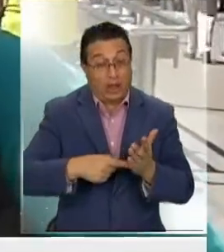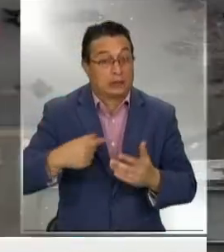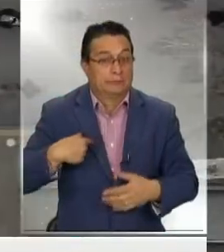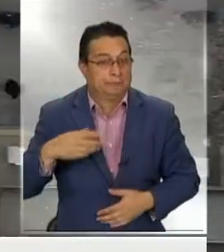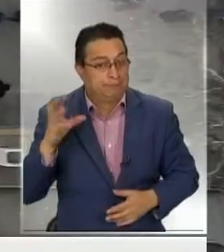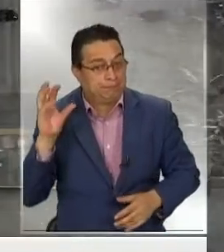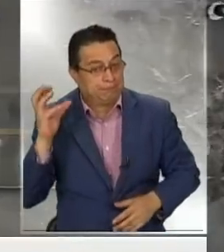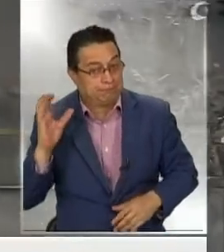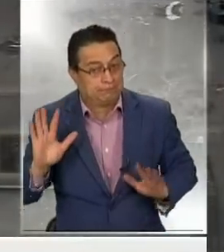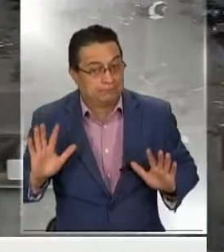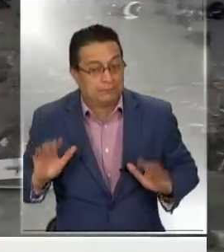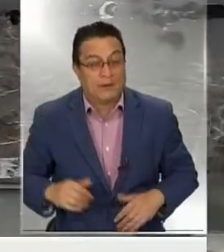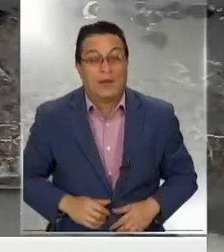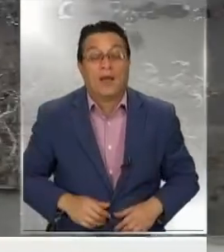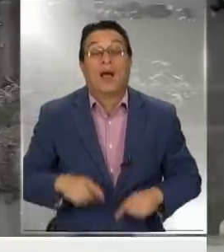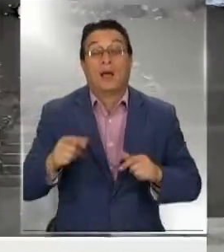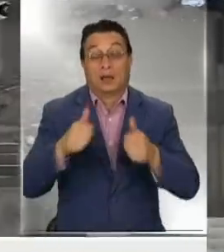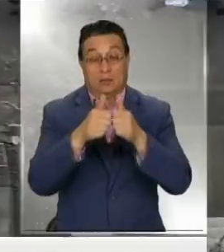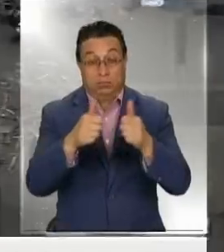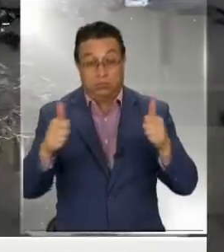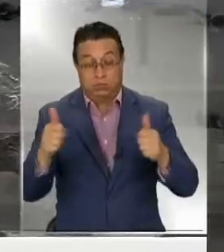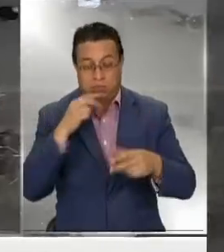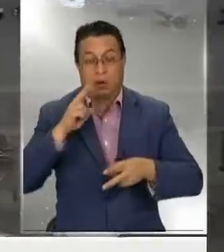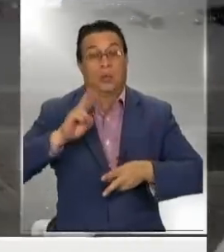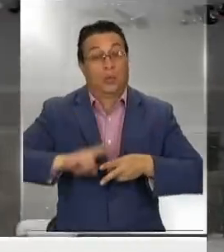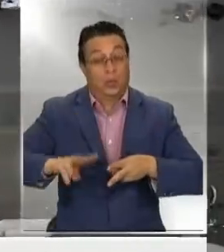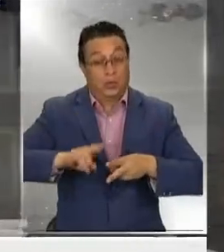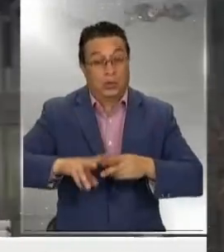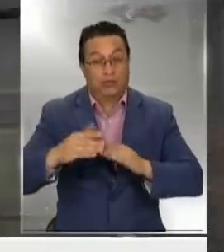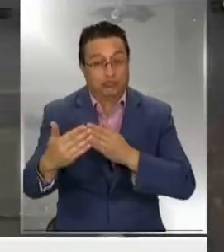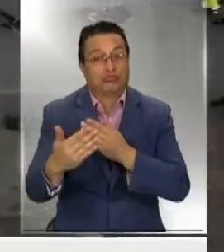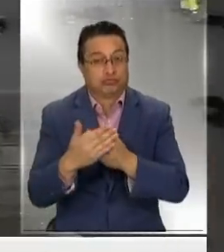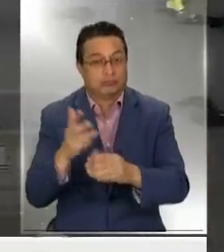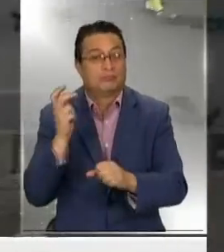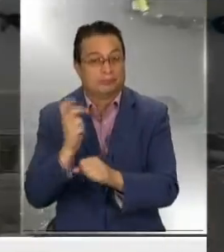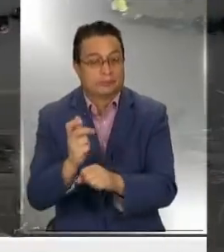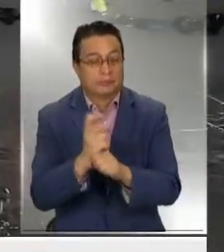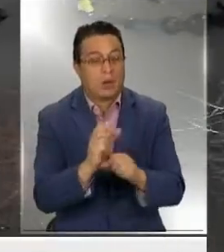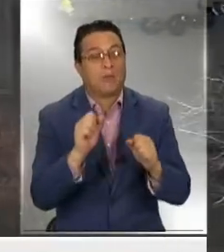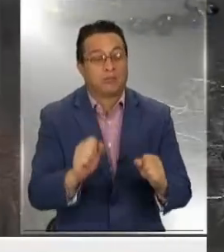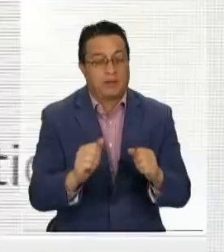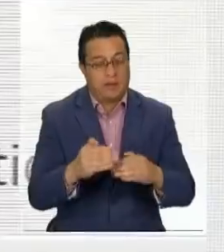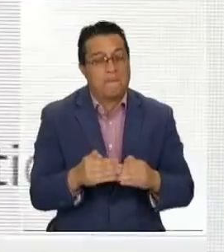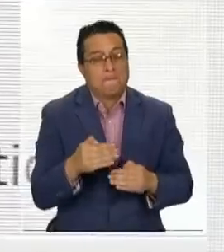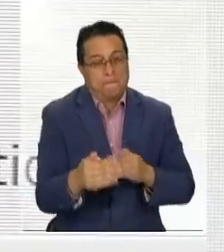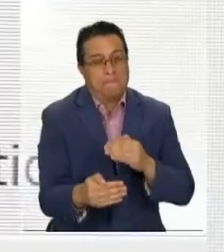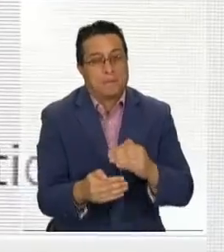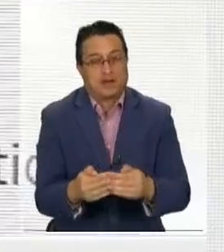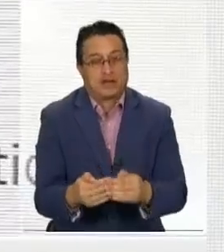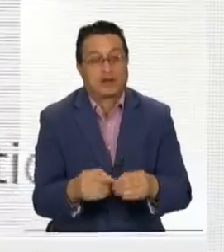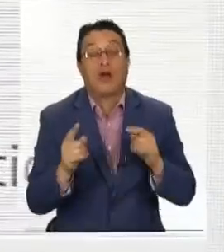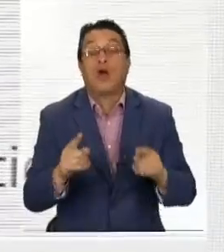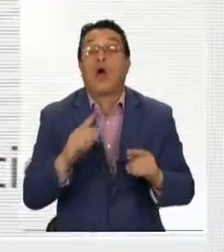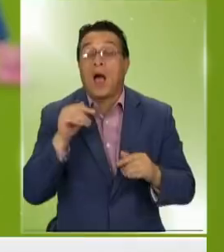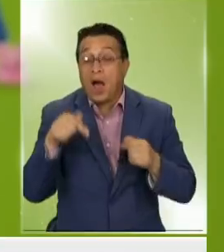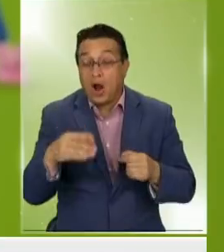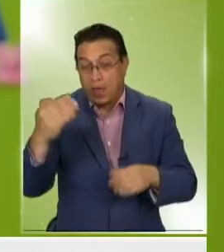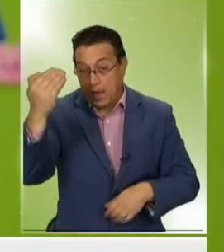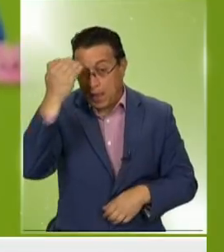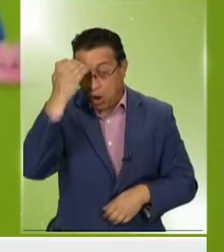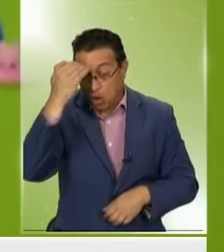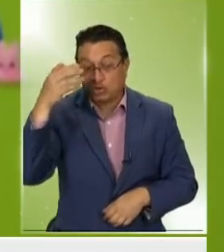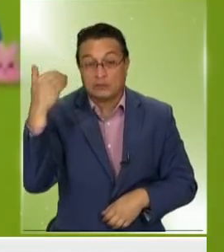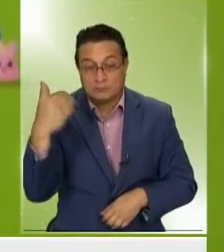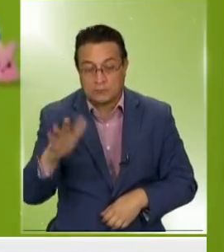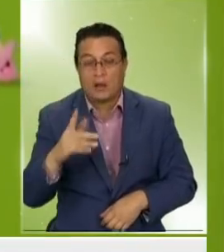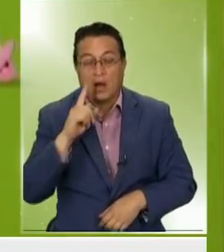poquito. Sin embargo, las autoridades se preparan para posibles delitos que puedan ocurrir durante este proceso, sobre todo luego que en agosto se